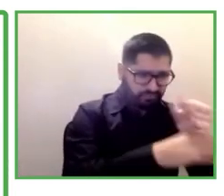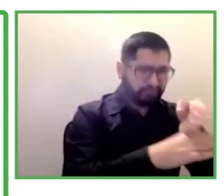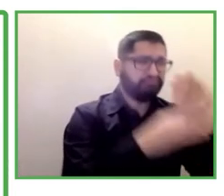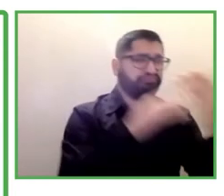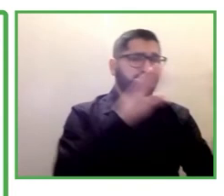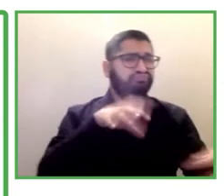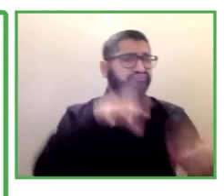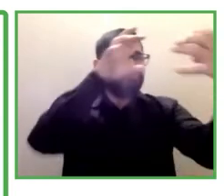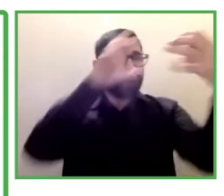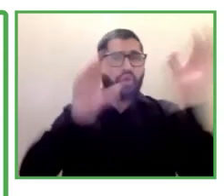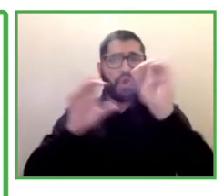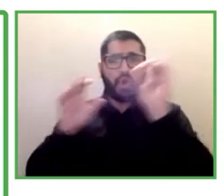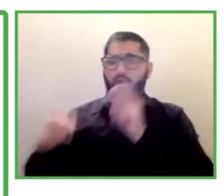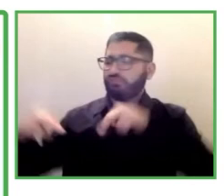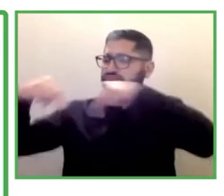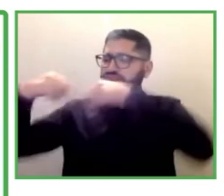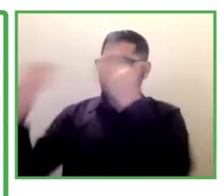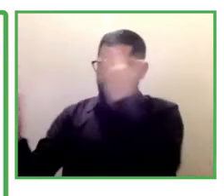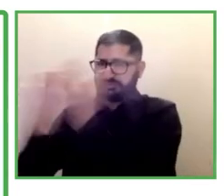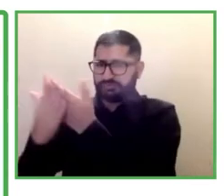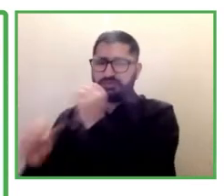forma part-time.